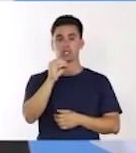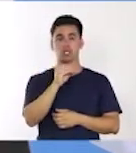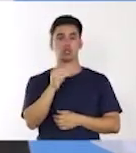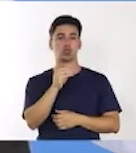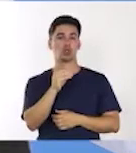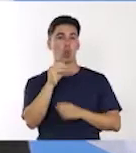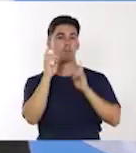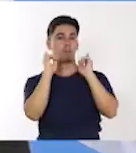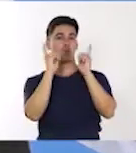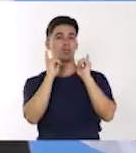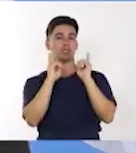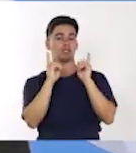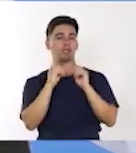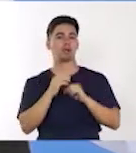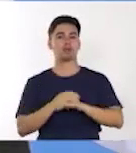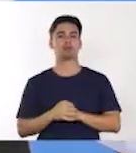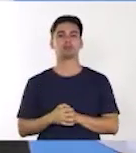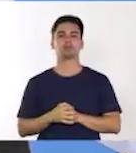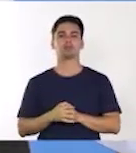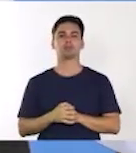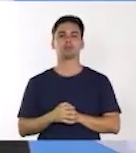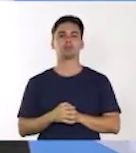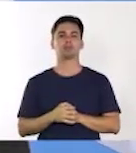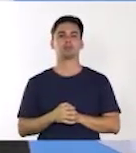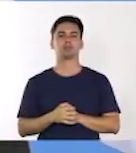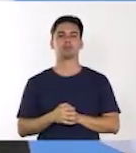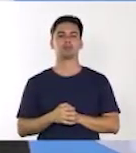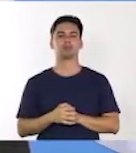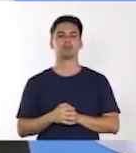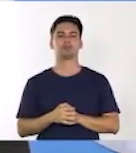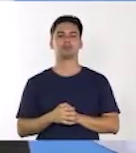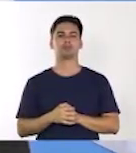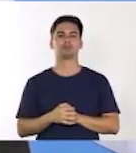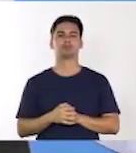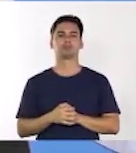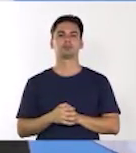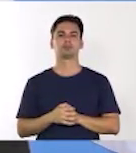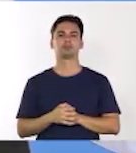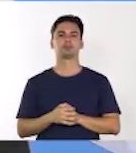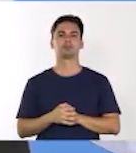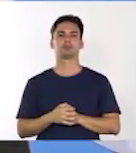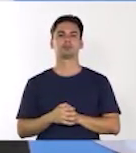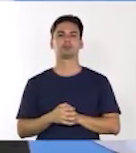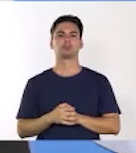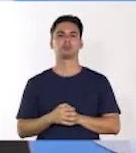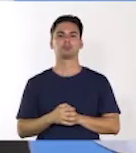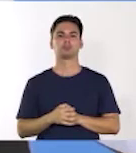se habla del desarrollo en Cuba del socialismo, su organización política, su estructura